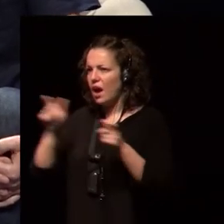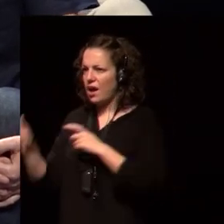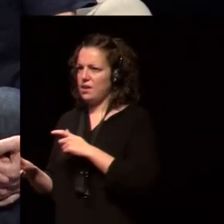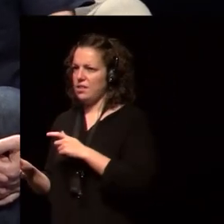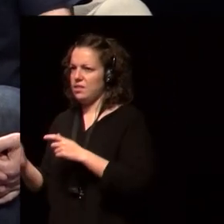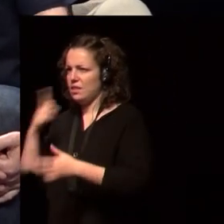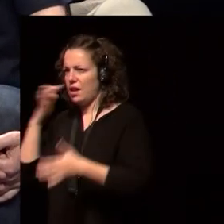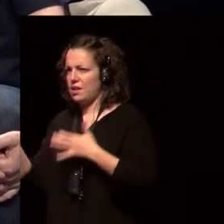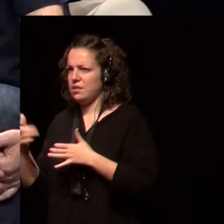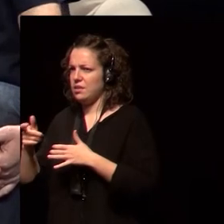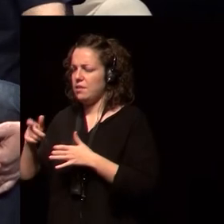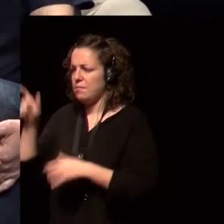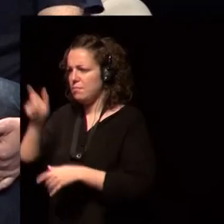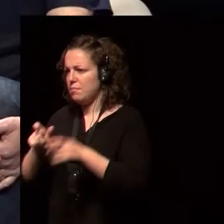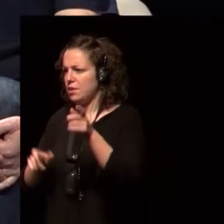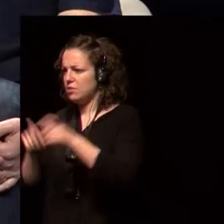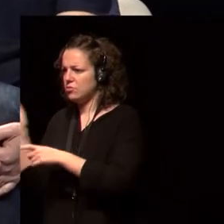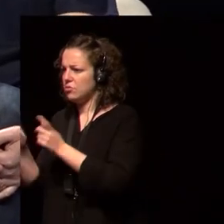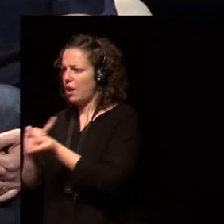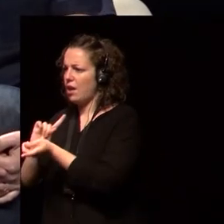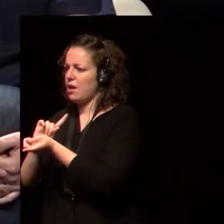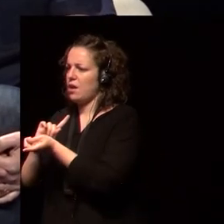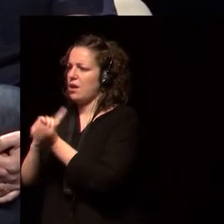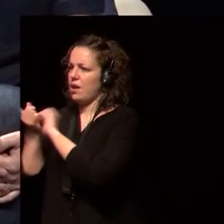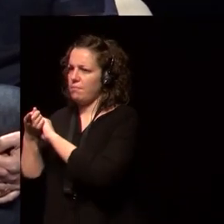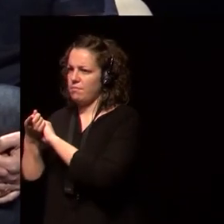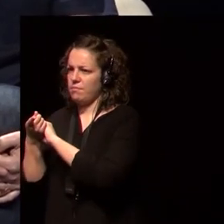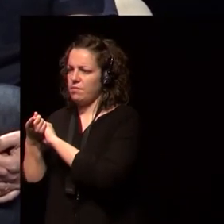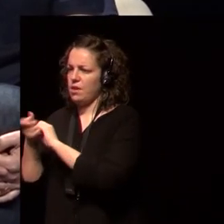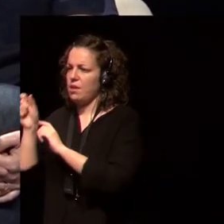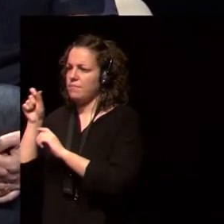mundo. Y esos somos todos nosotros.